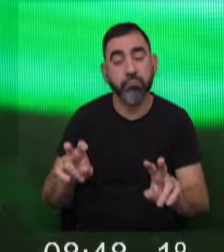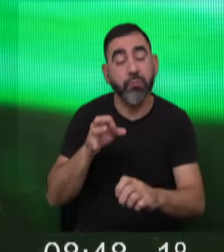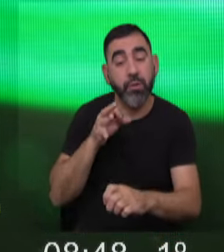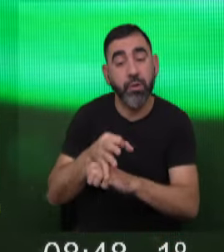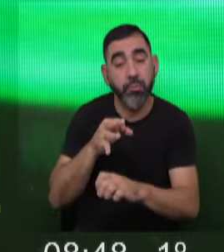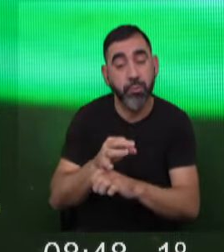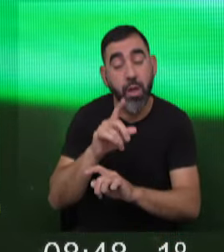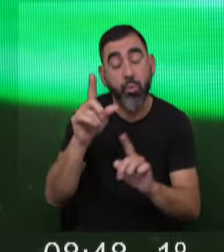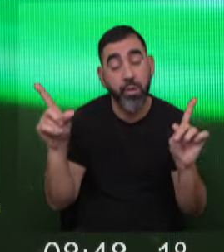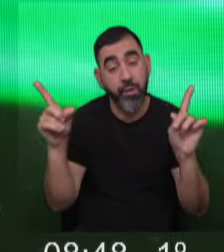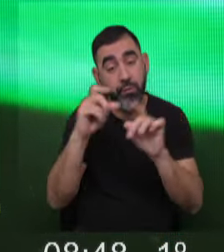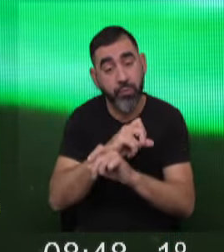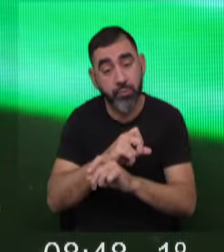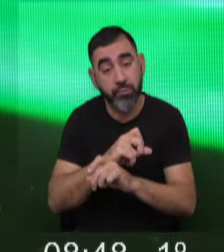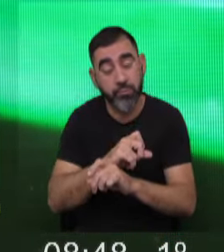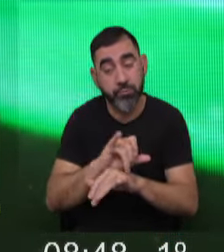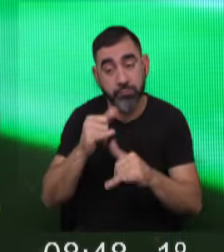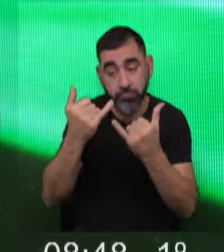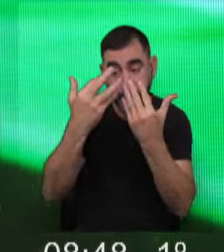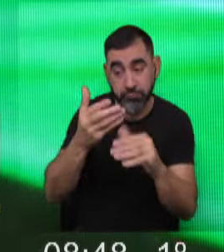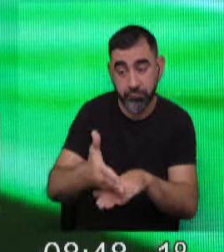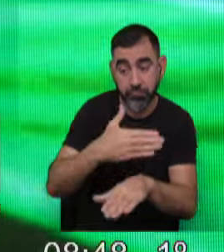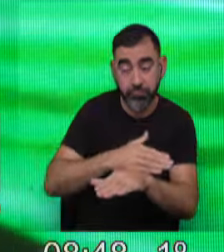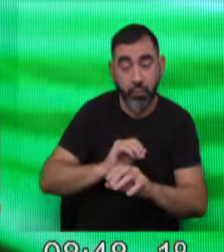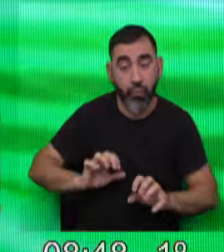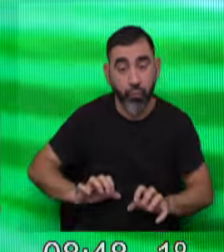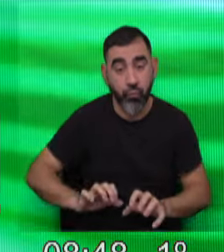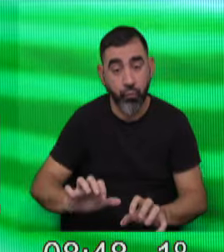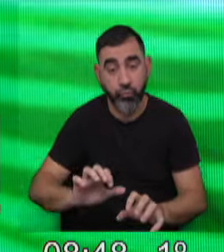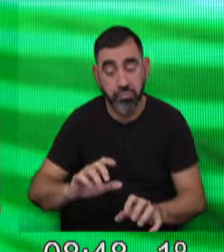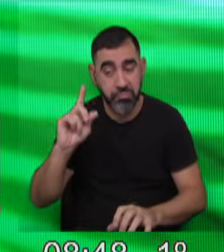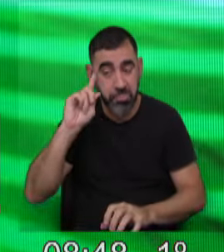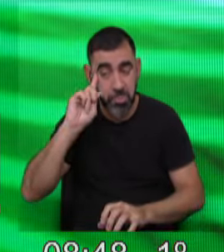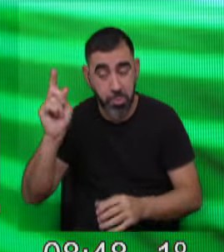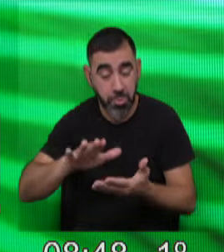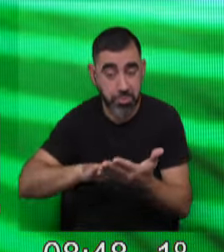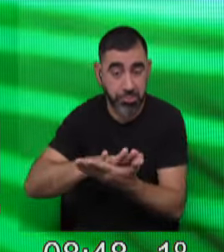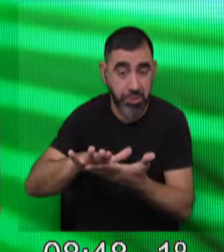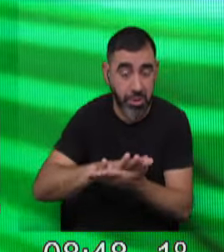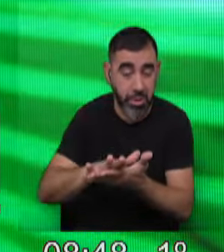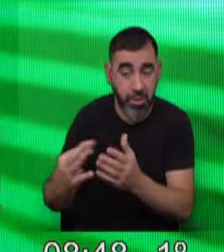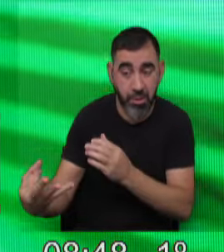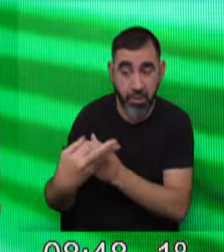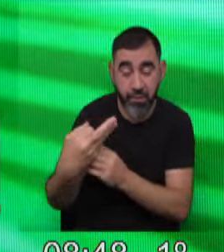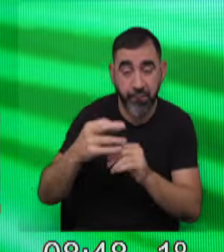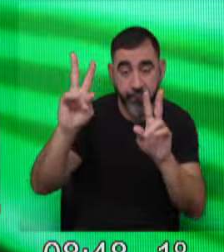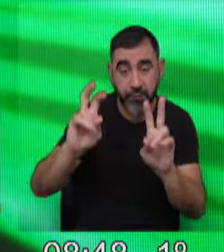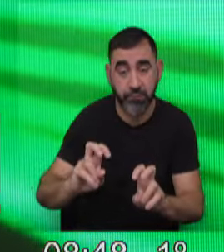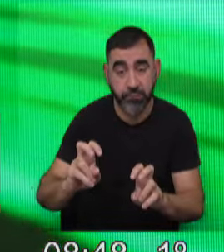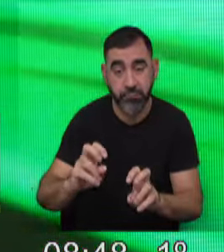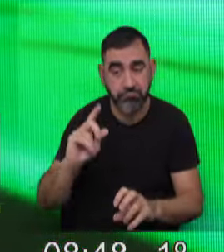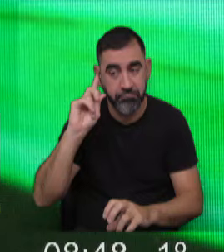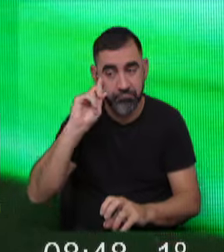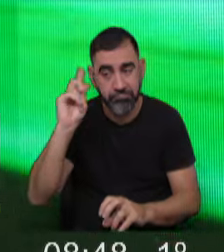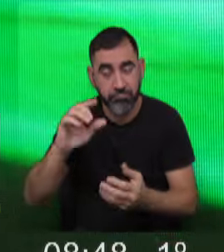las dificultades hay que, por más que esté previsto, el funcionariado, al no tener elementos o capacitación sobre la temática, desconoce